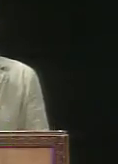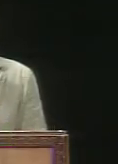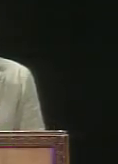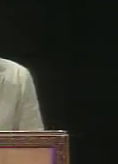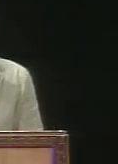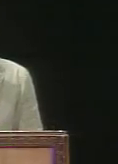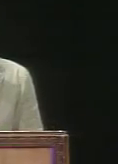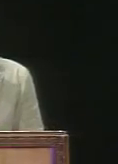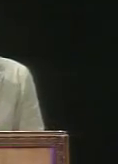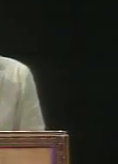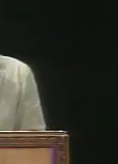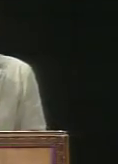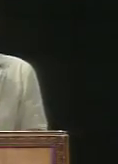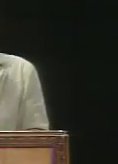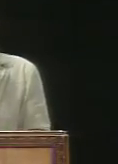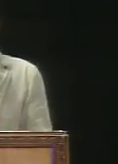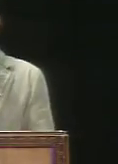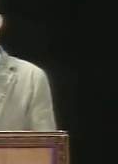de vista